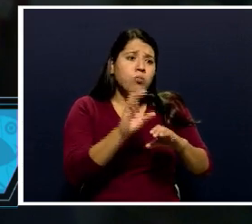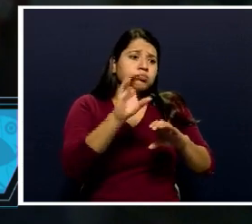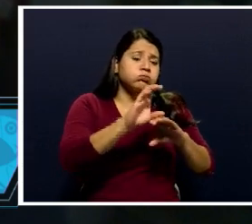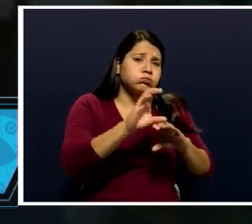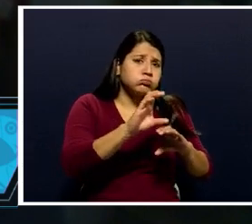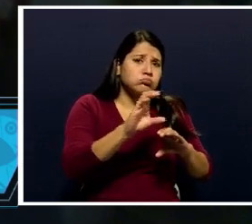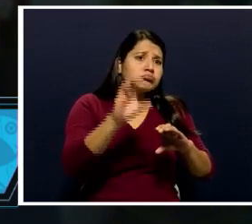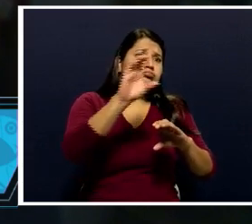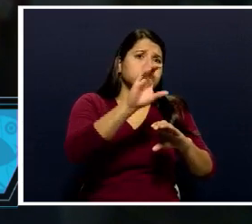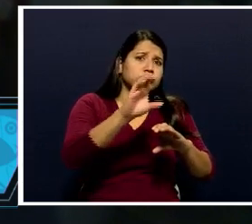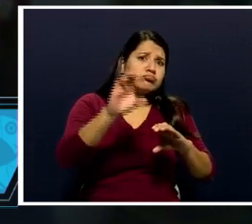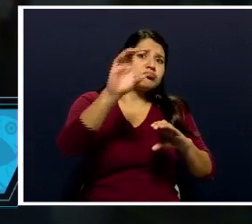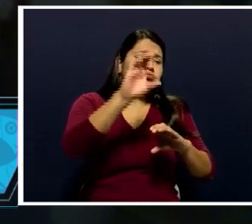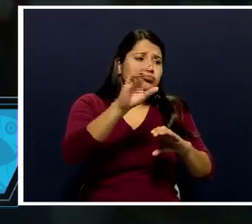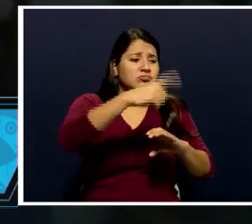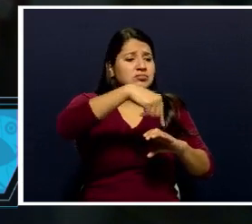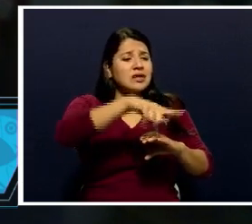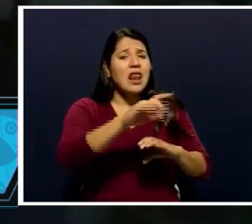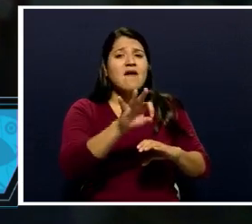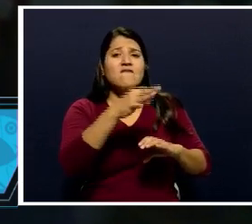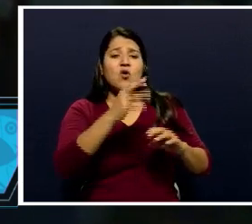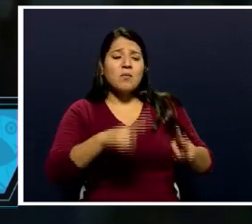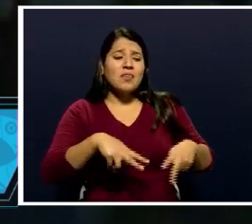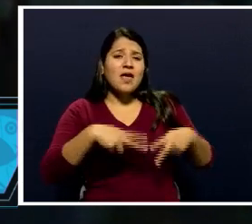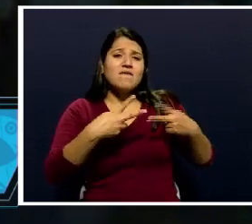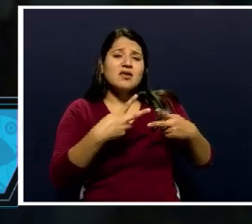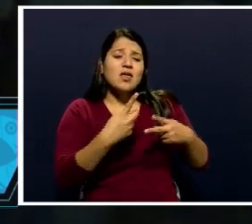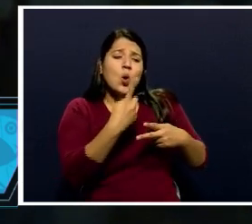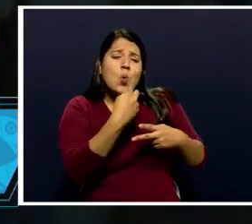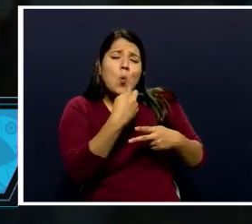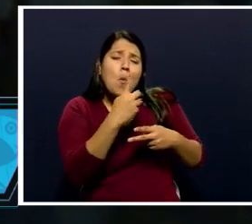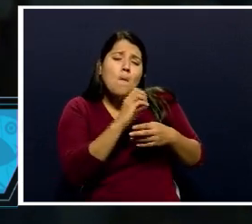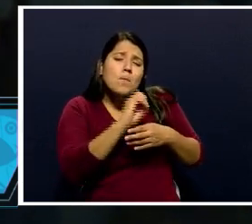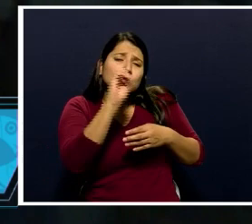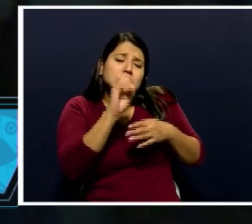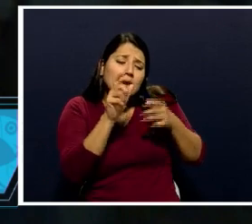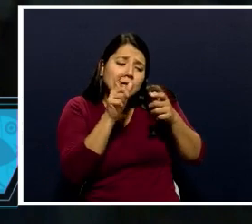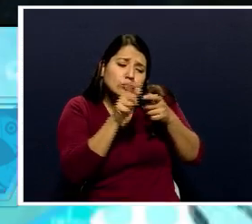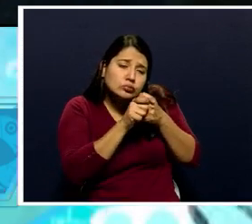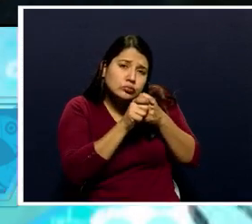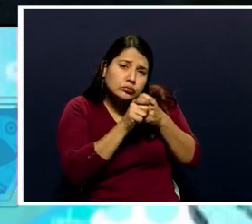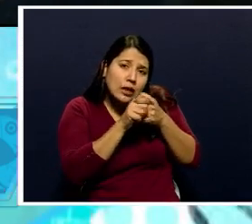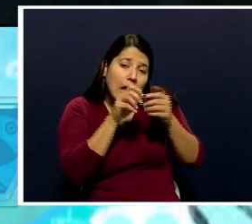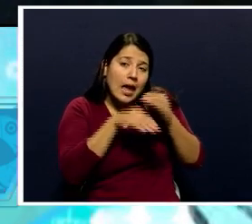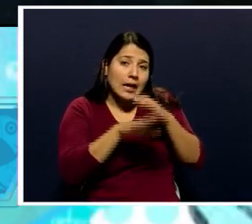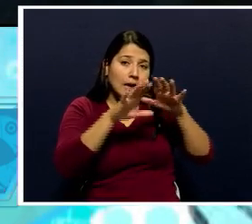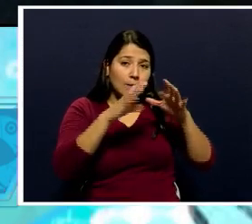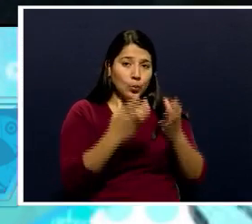y los estilos de vida de una ultra pequeña élite global.